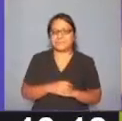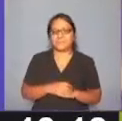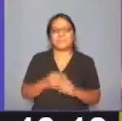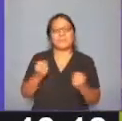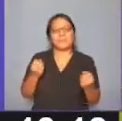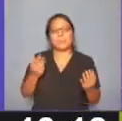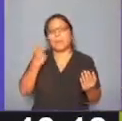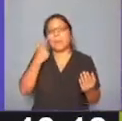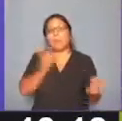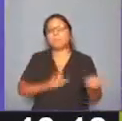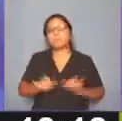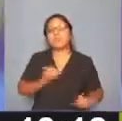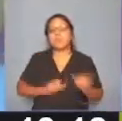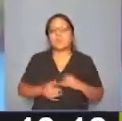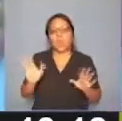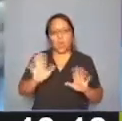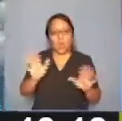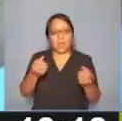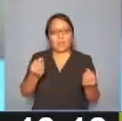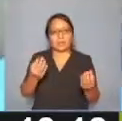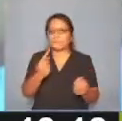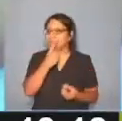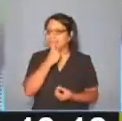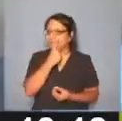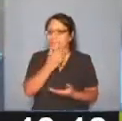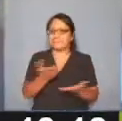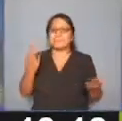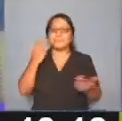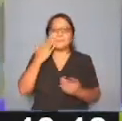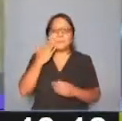conocer detalles. Jorge, ¿cómo estás? Buenas tardes.